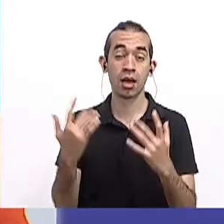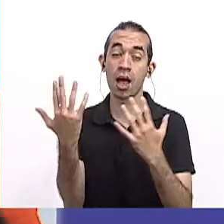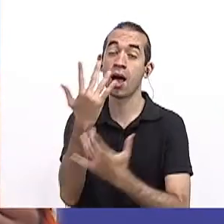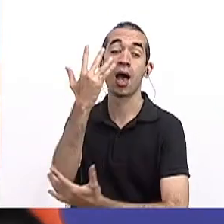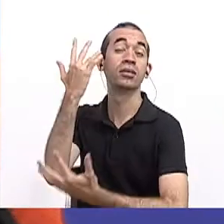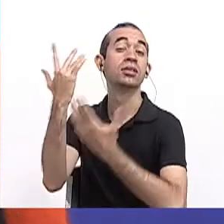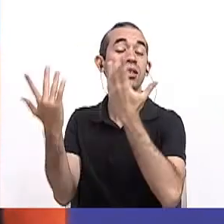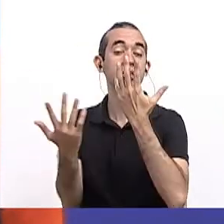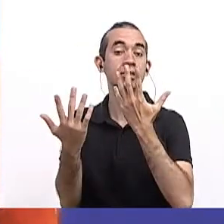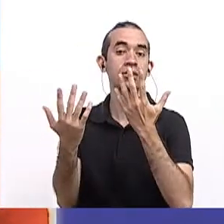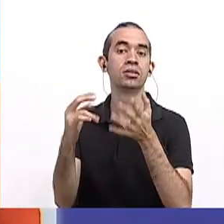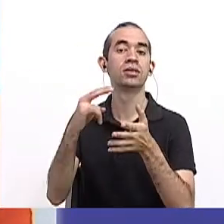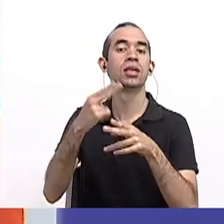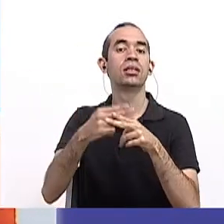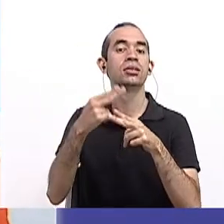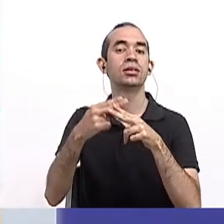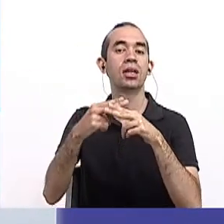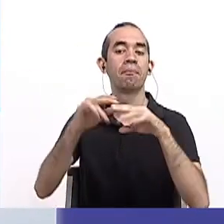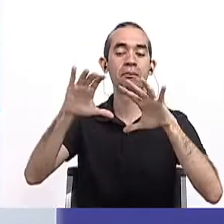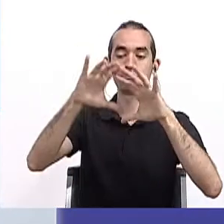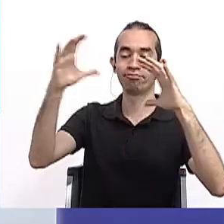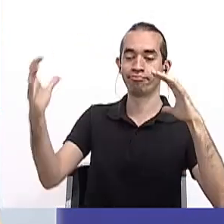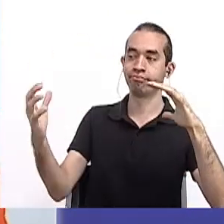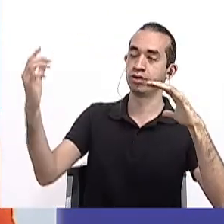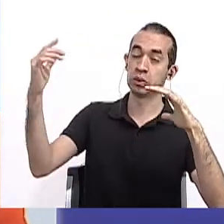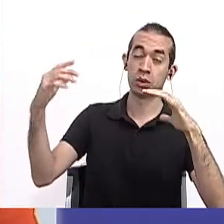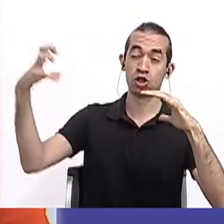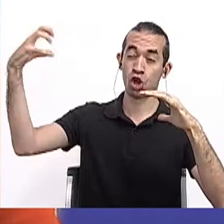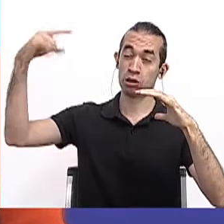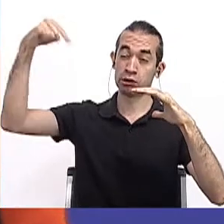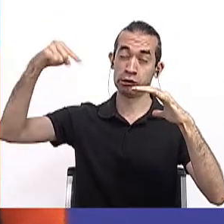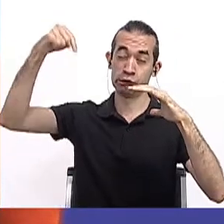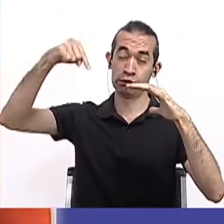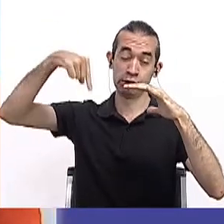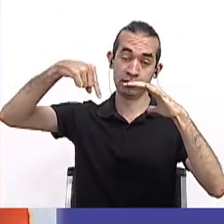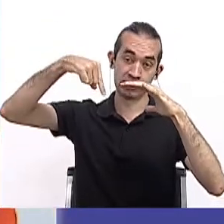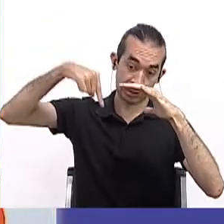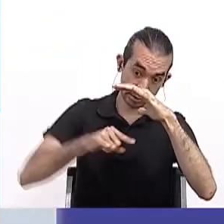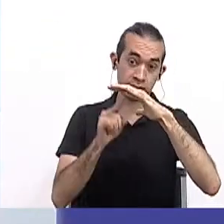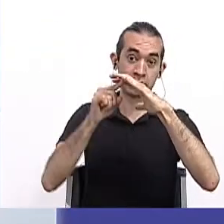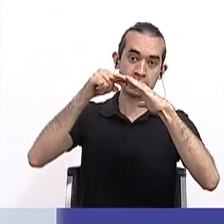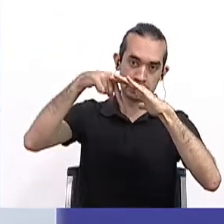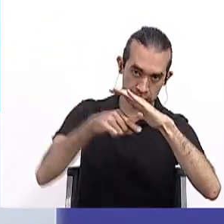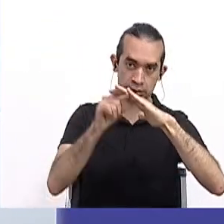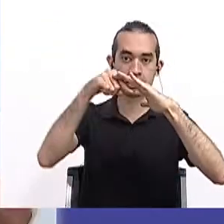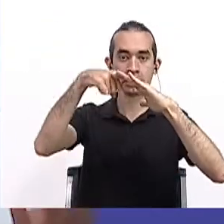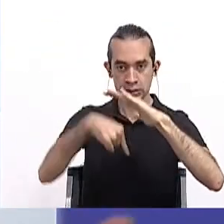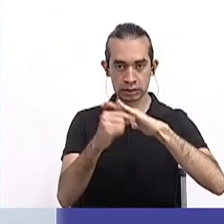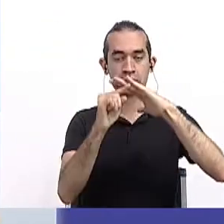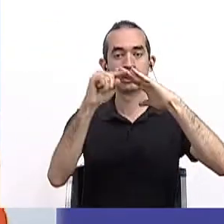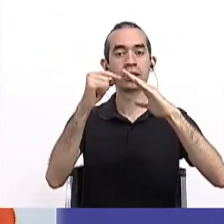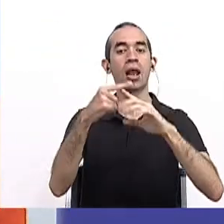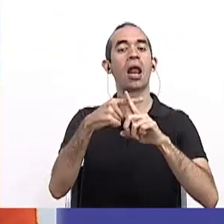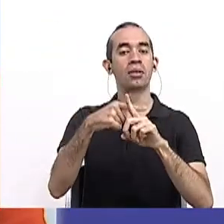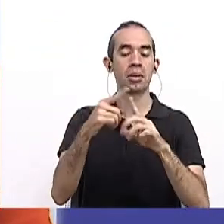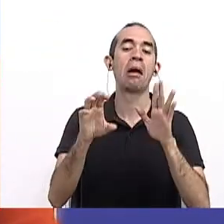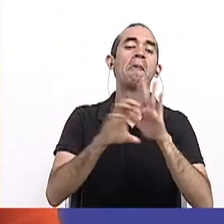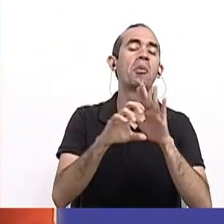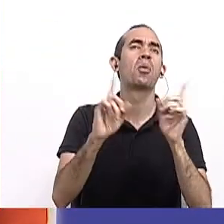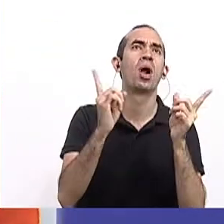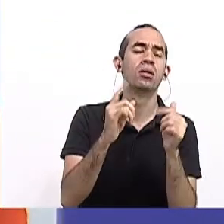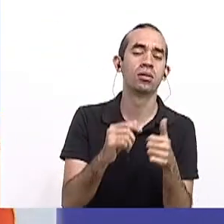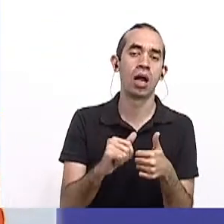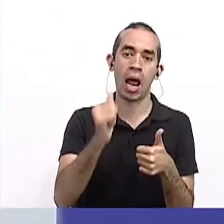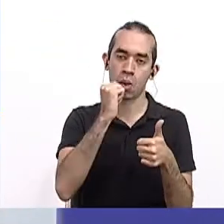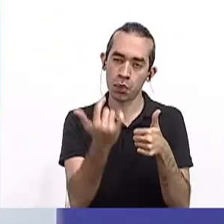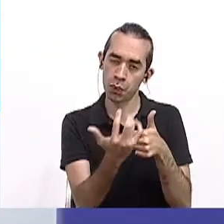son los de efecto invernadero. ¿Cuáles podemos mencionar ahí en el efecto invernadero? El vapor de agua,